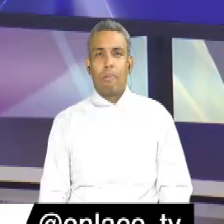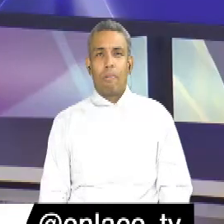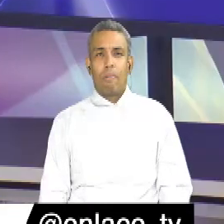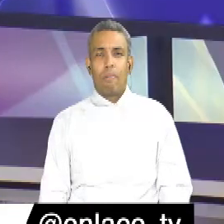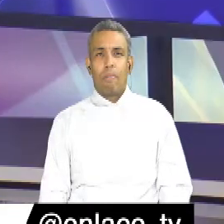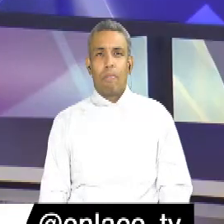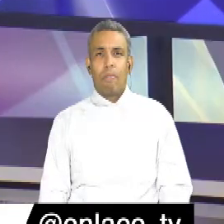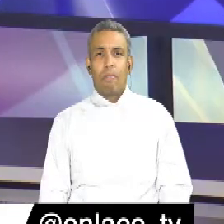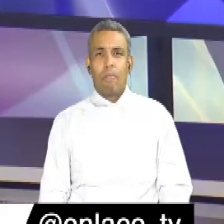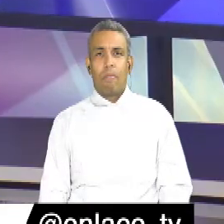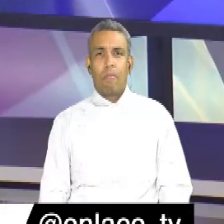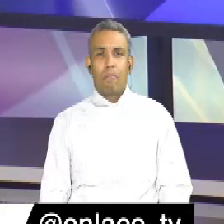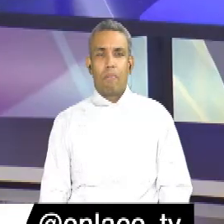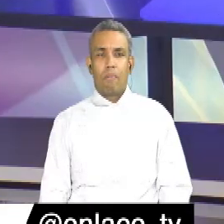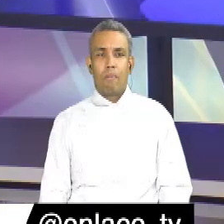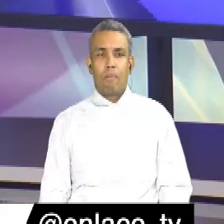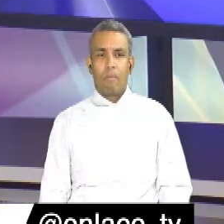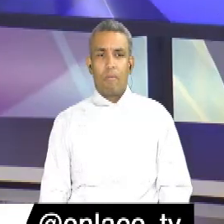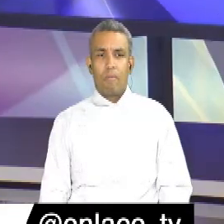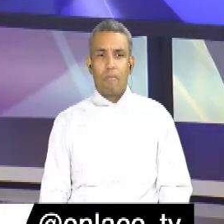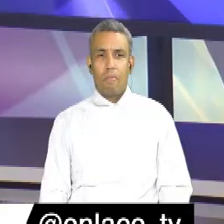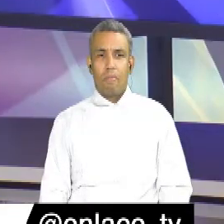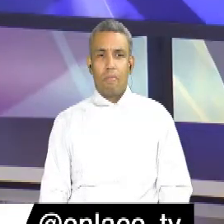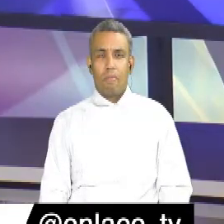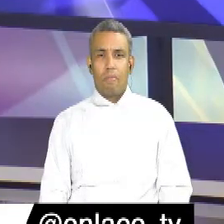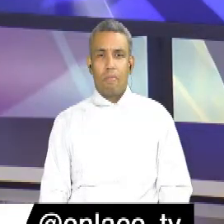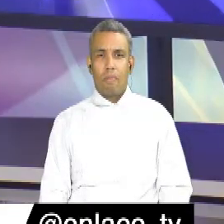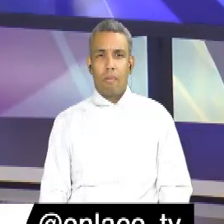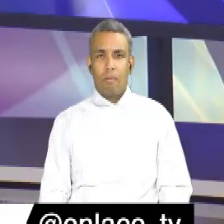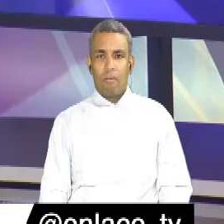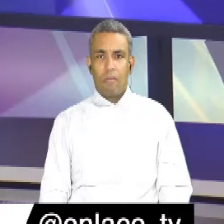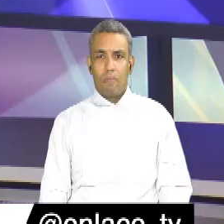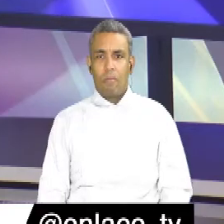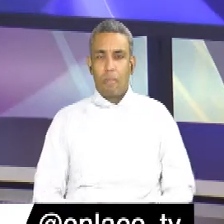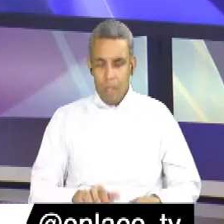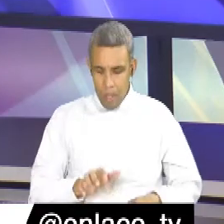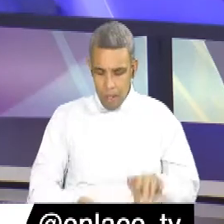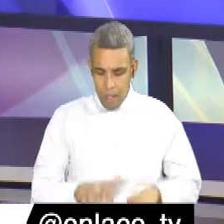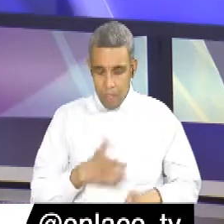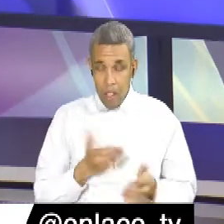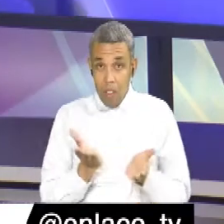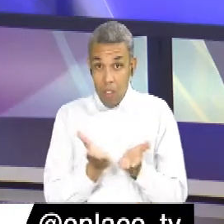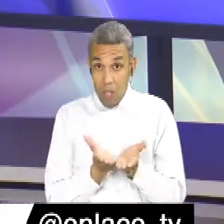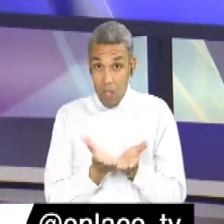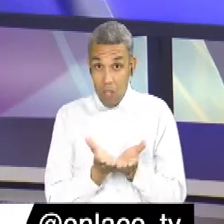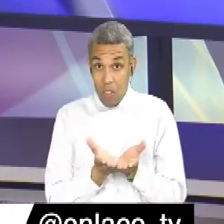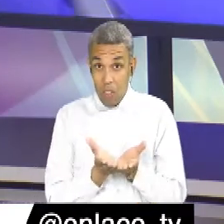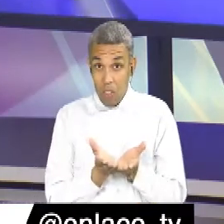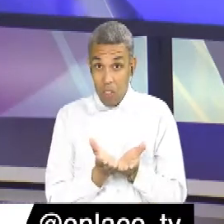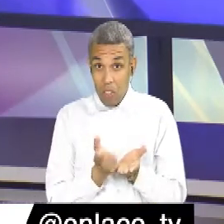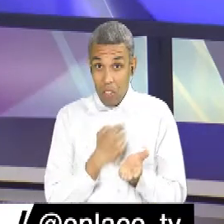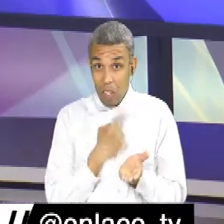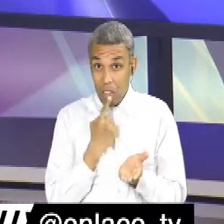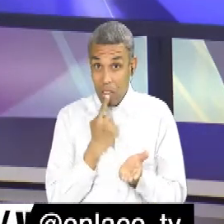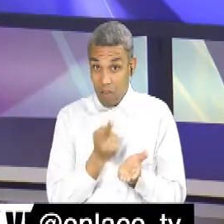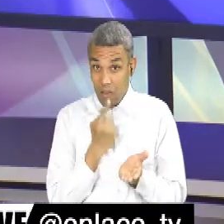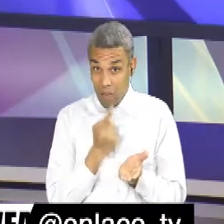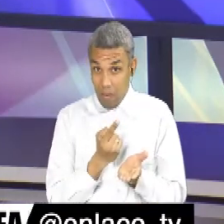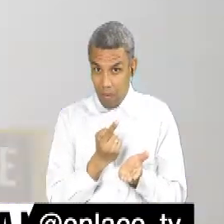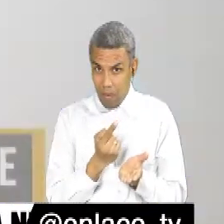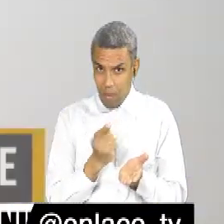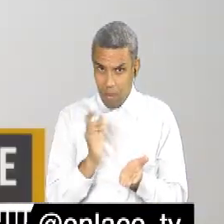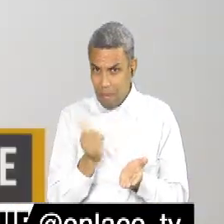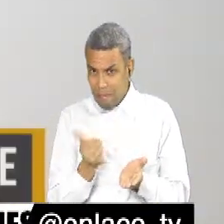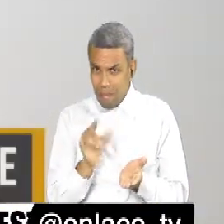Y frente a un posible levantamiento del paro, el secretario de Educación local se pronunció, aunque no confirma esta noticia.